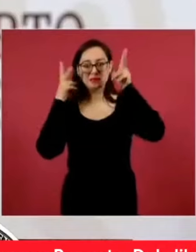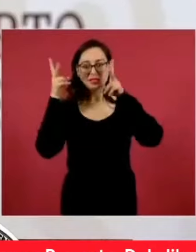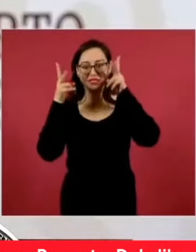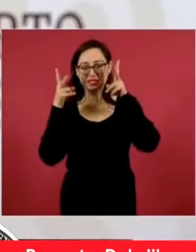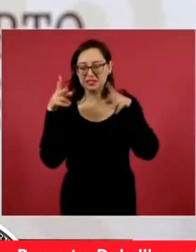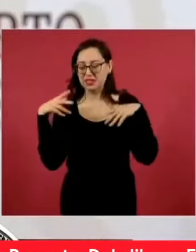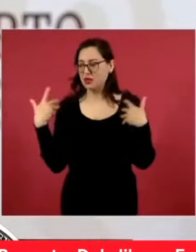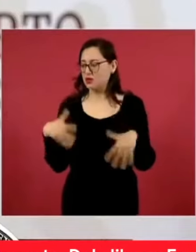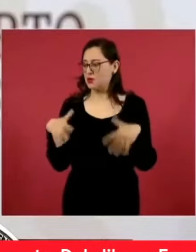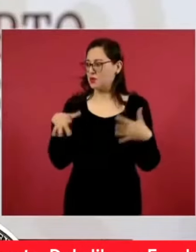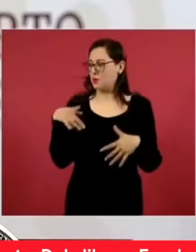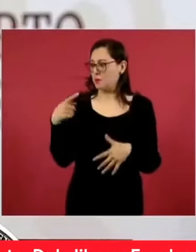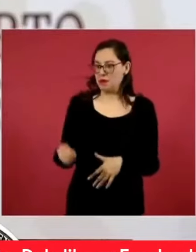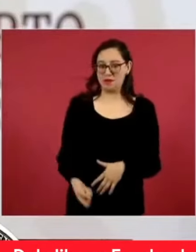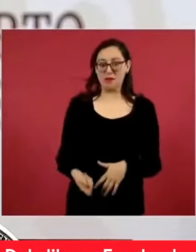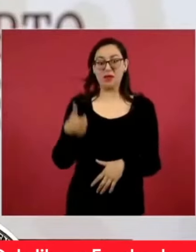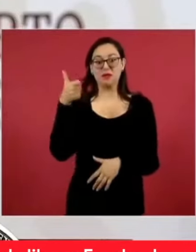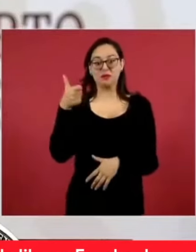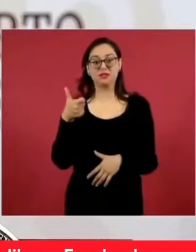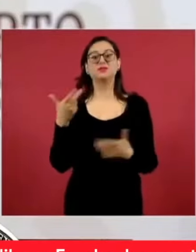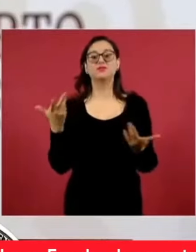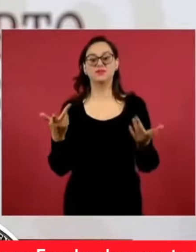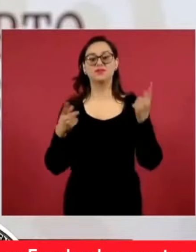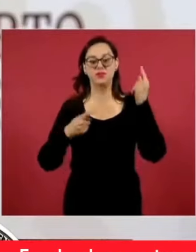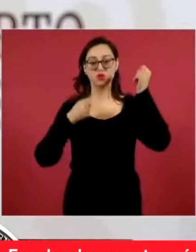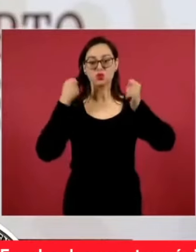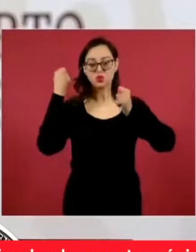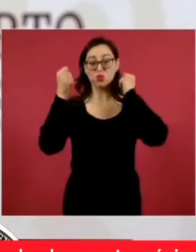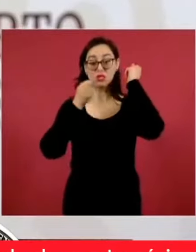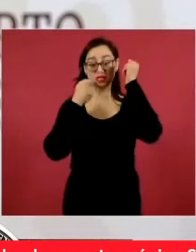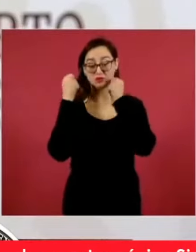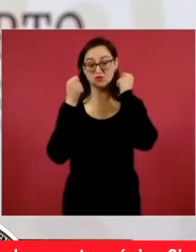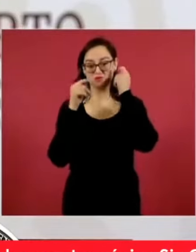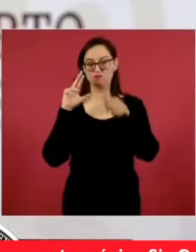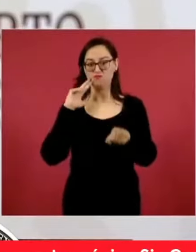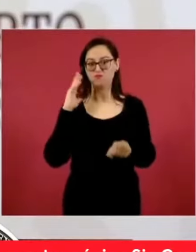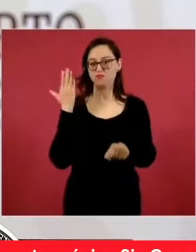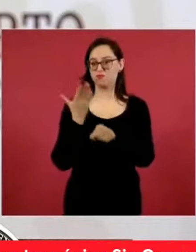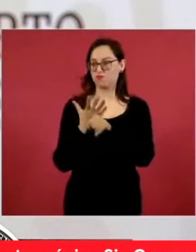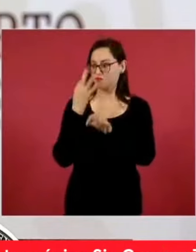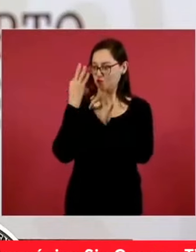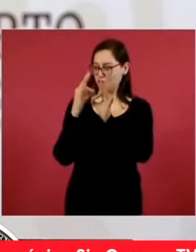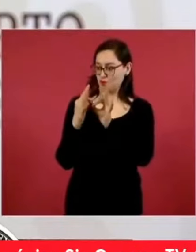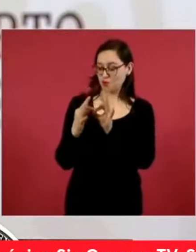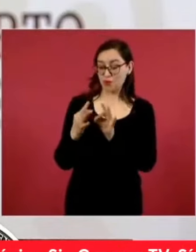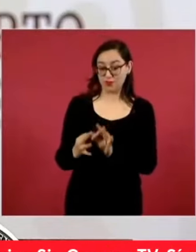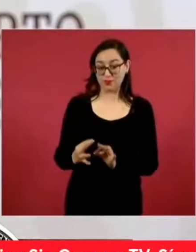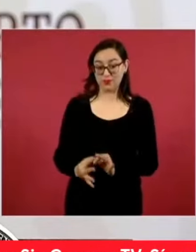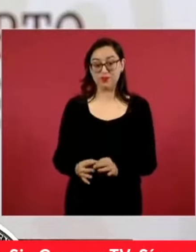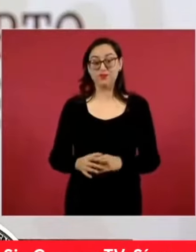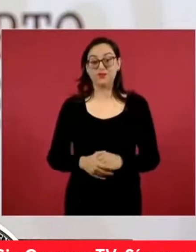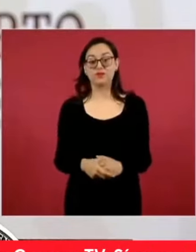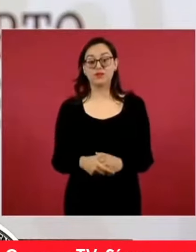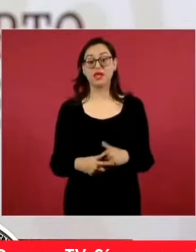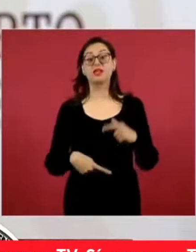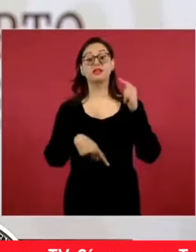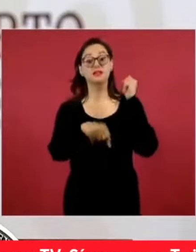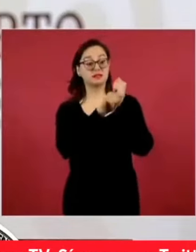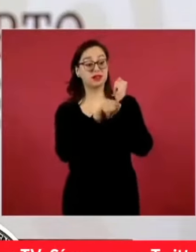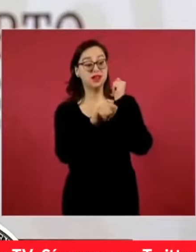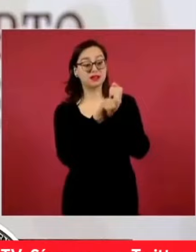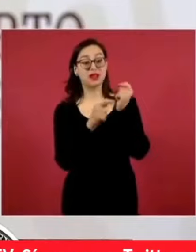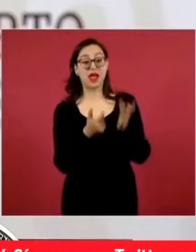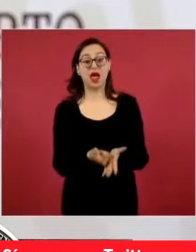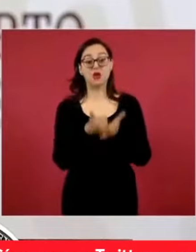impulso al turismo sostenible y responsable. La colectividad del Tren Maya ha facilitado el acceso